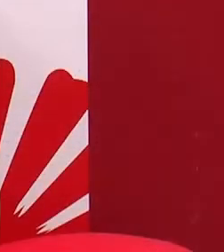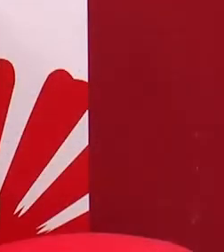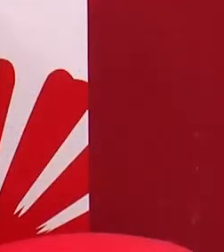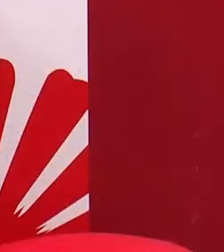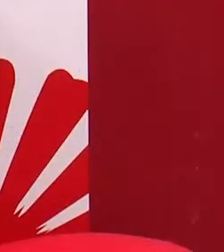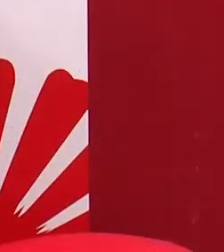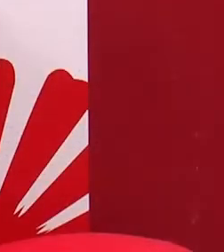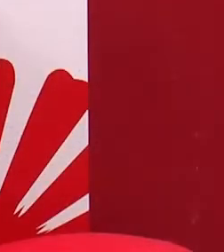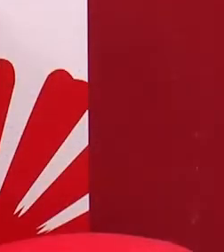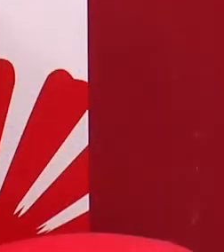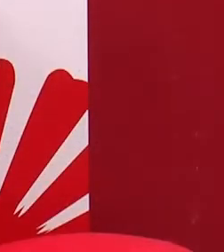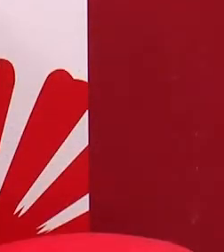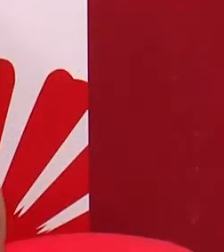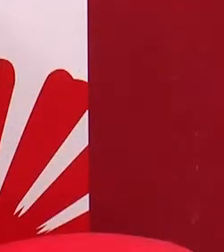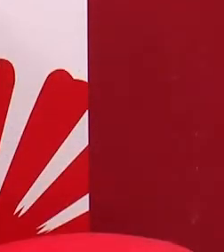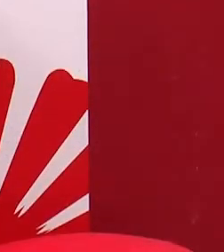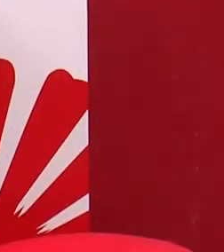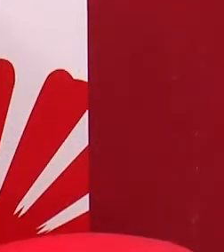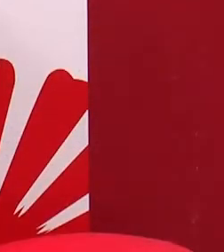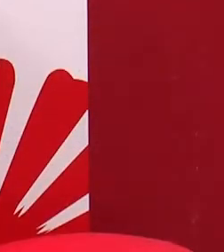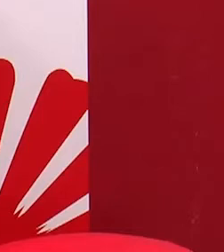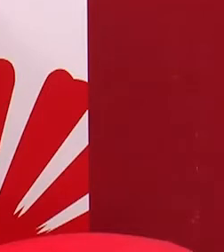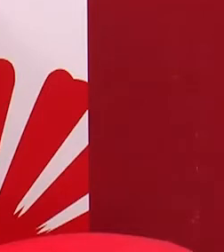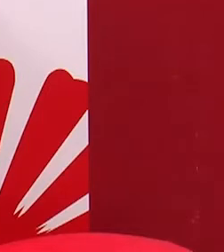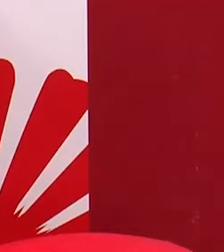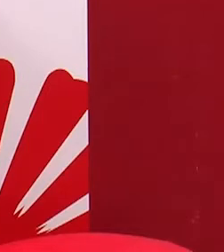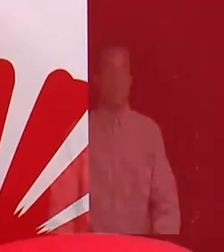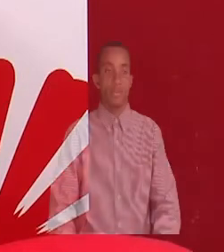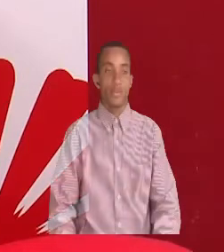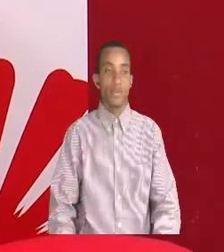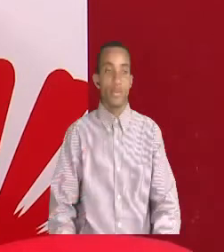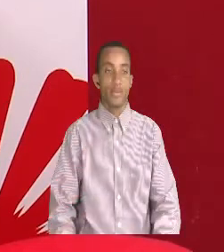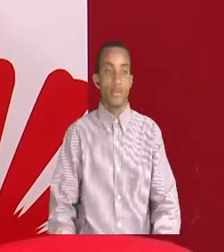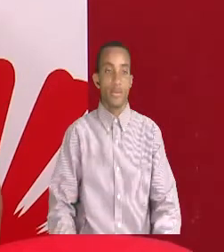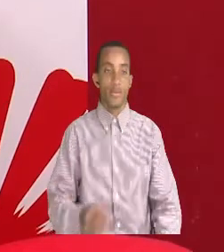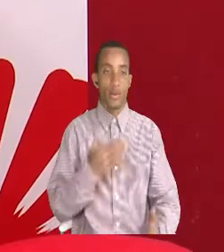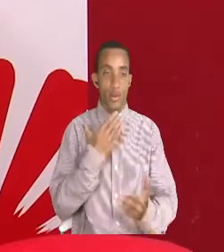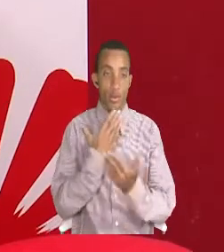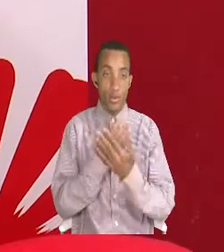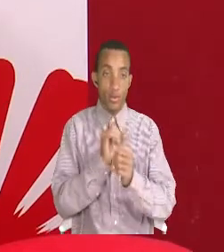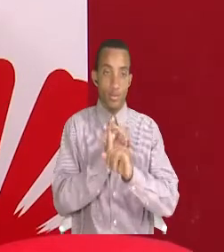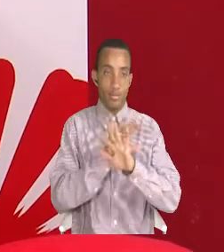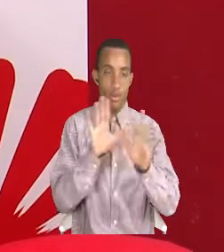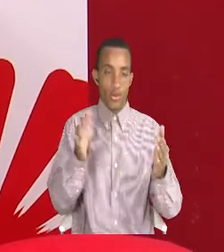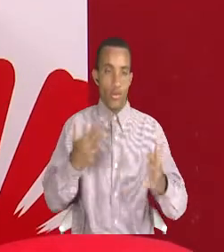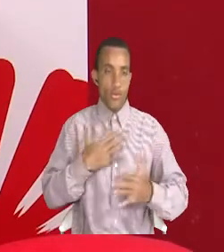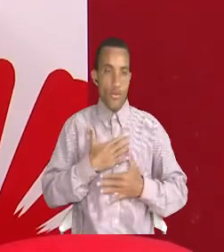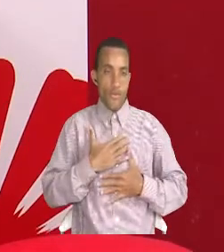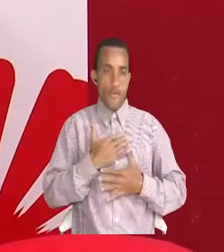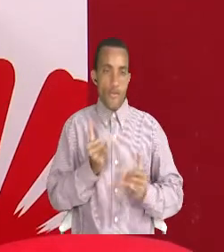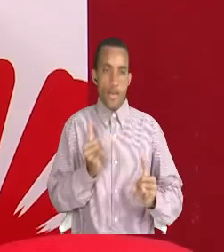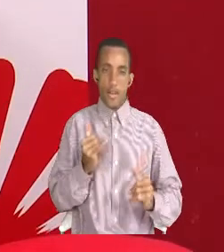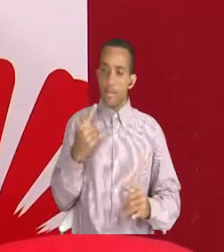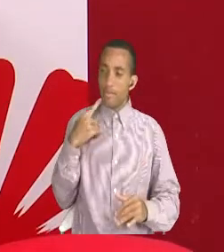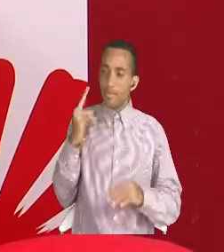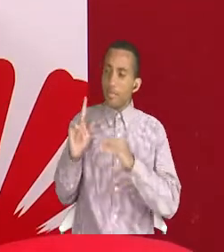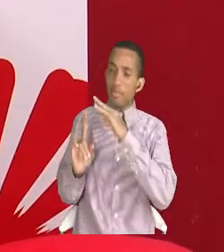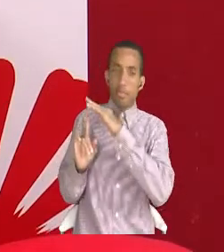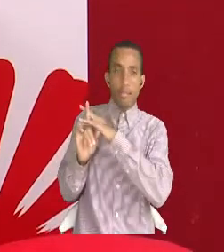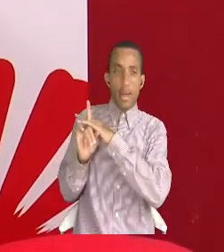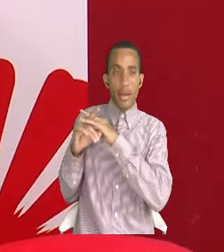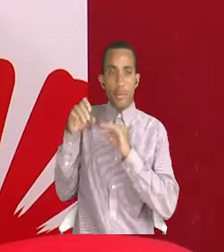muy, pero muy buenos días. Hoy más felices que nunca. Barranca Bermeja cumple 95 años de vida municipal.